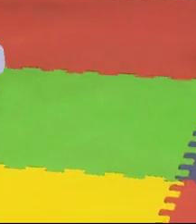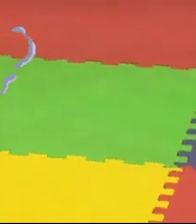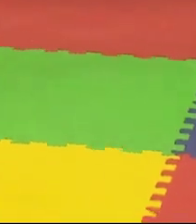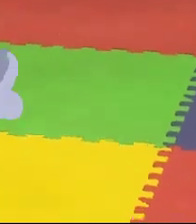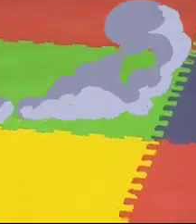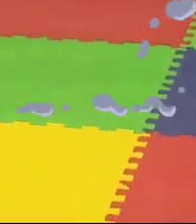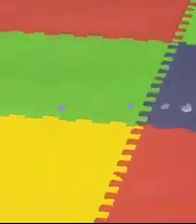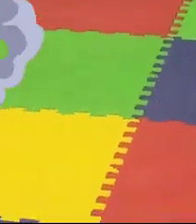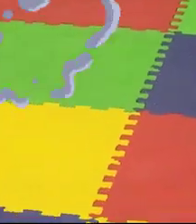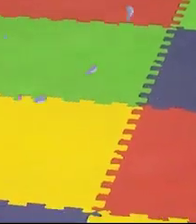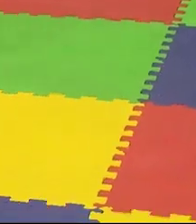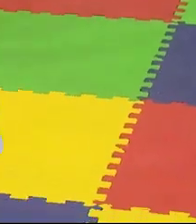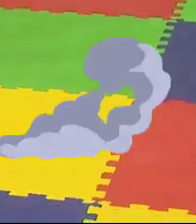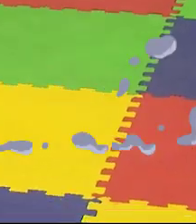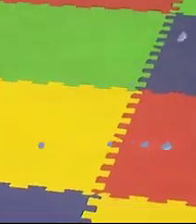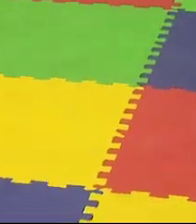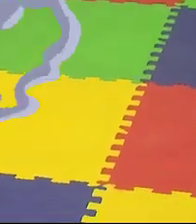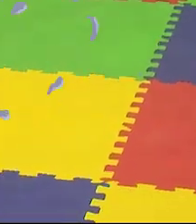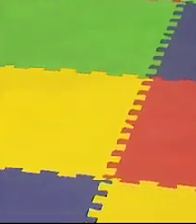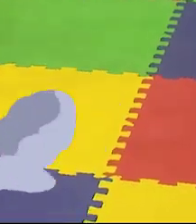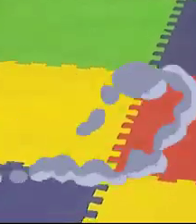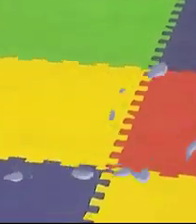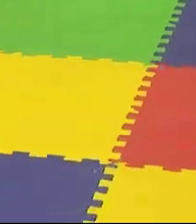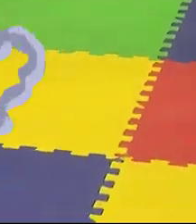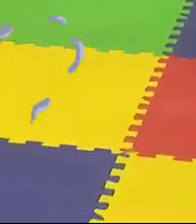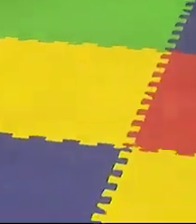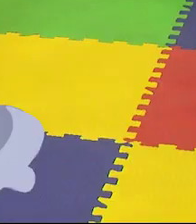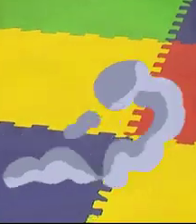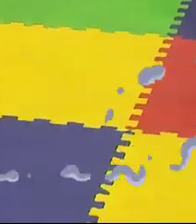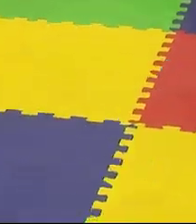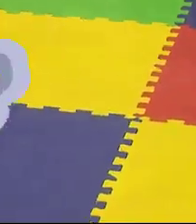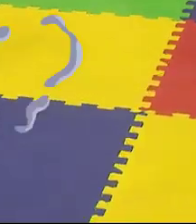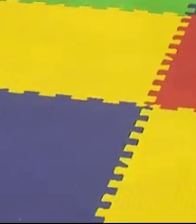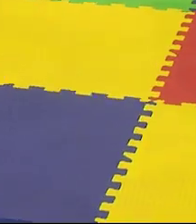¡Bien, bien! ¡Tú puedes! No te preocupes.